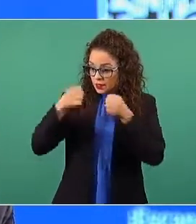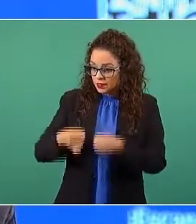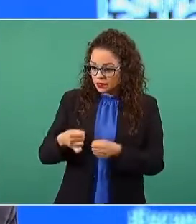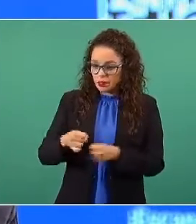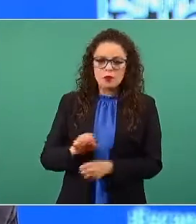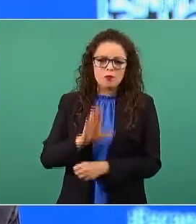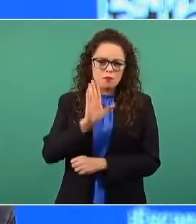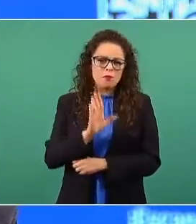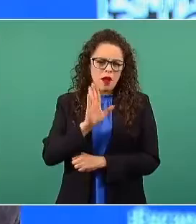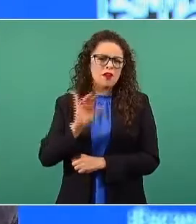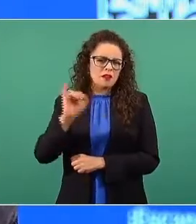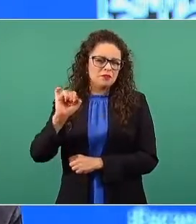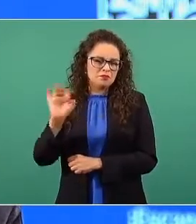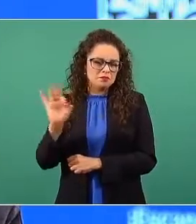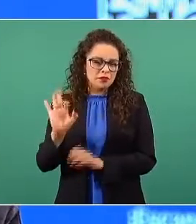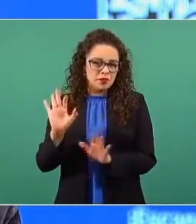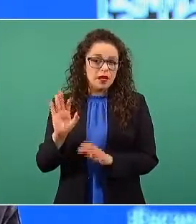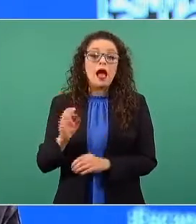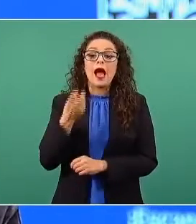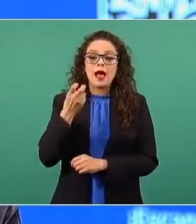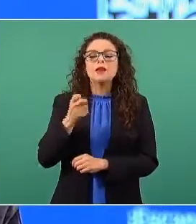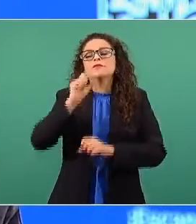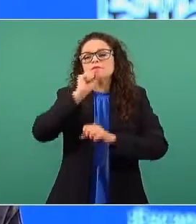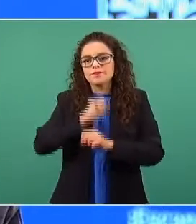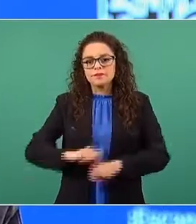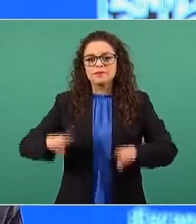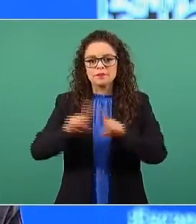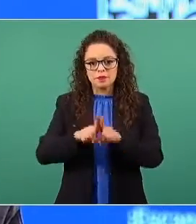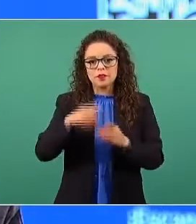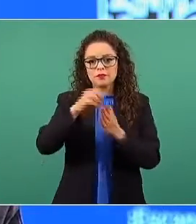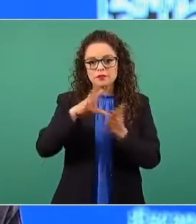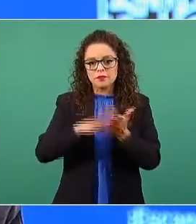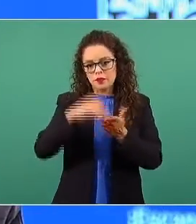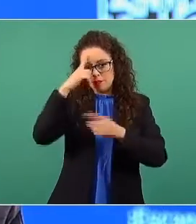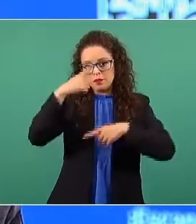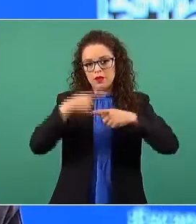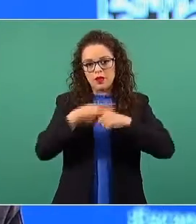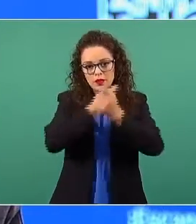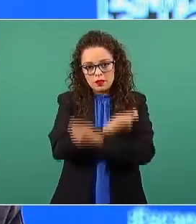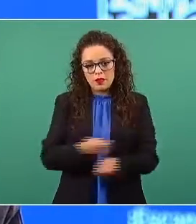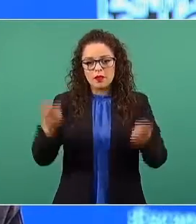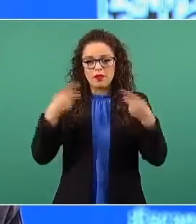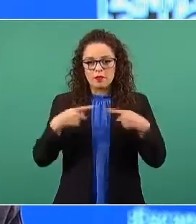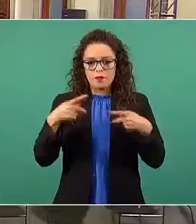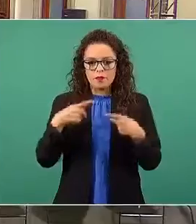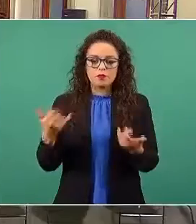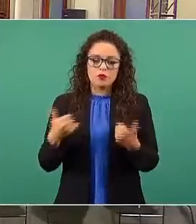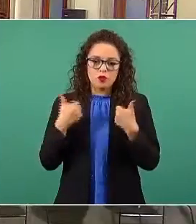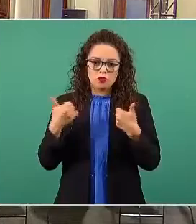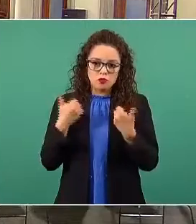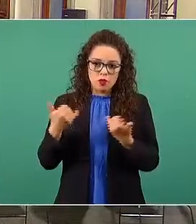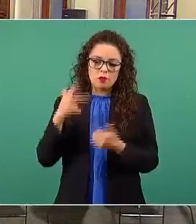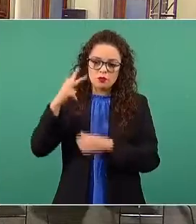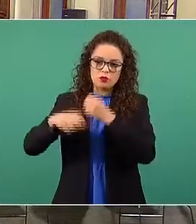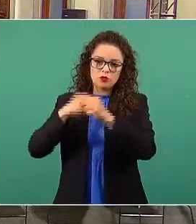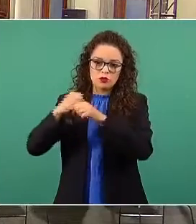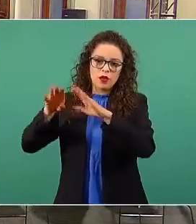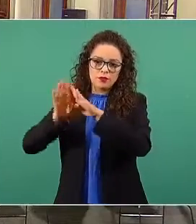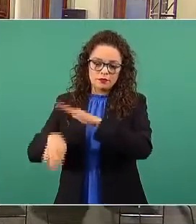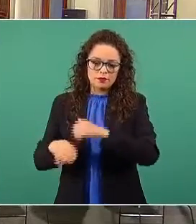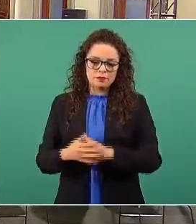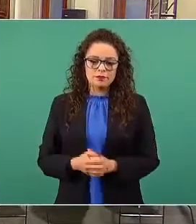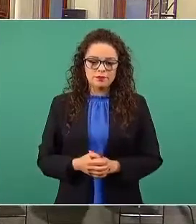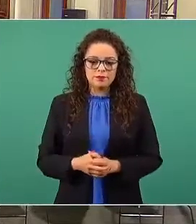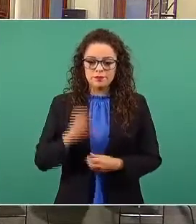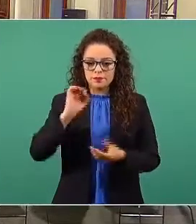probable, entonces también incorporaremos esta vacunación a las personas menores de edad. Muchas gracias. Janet